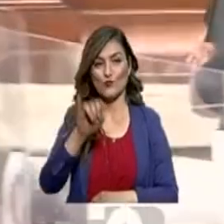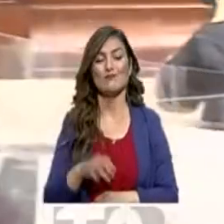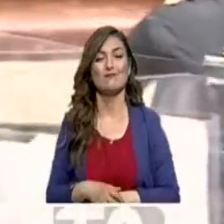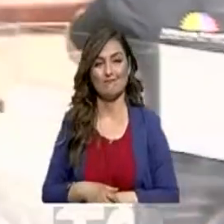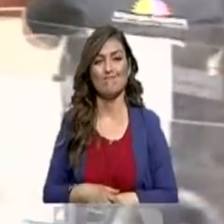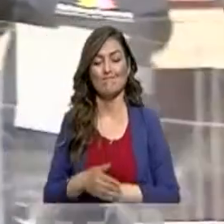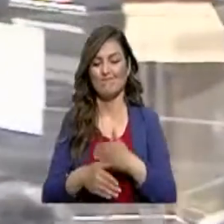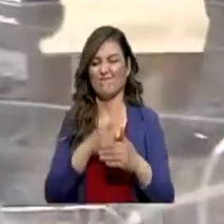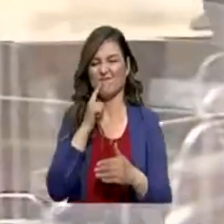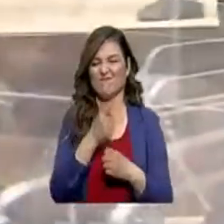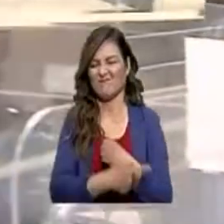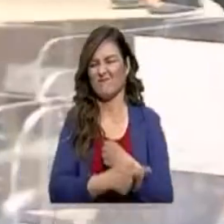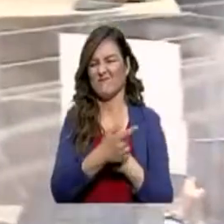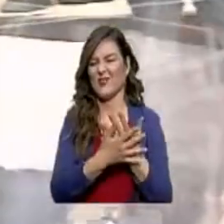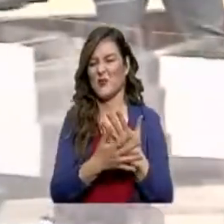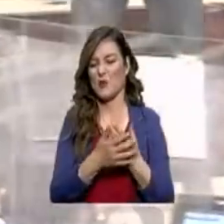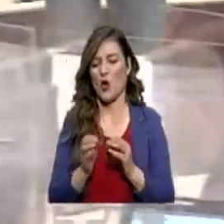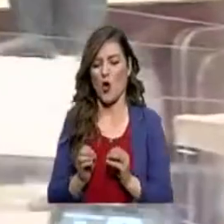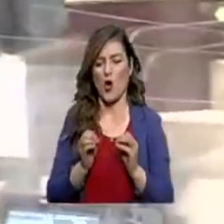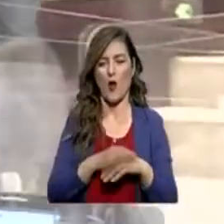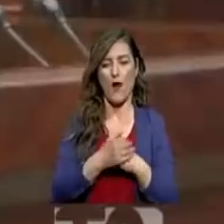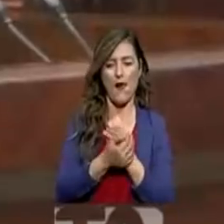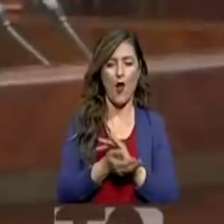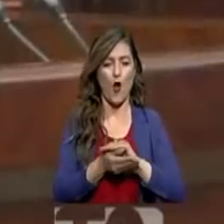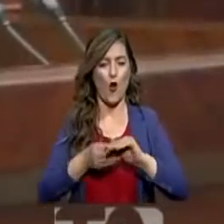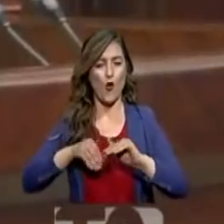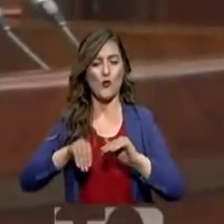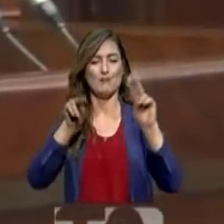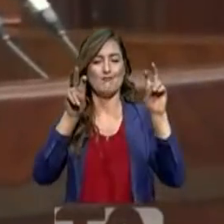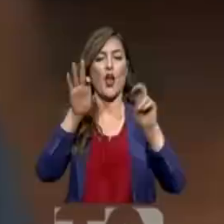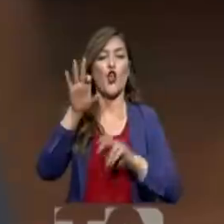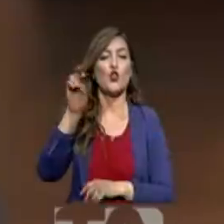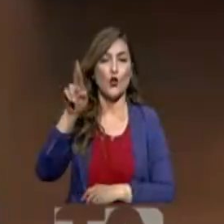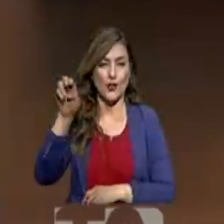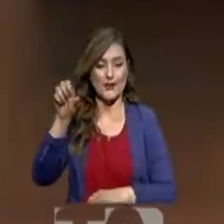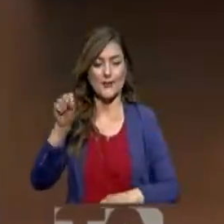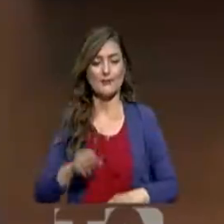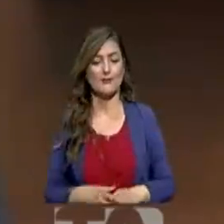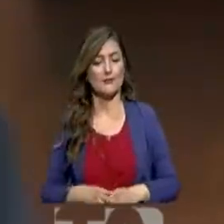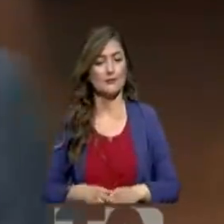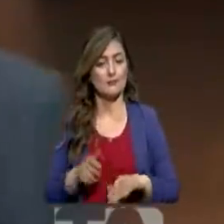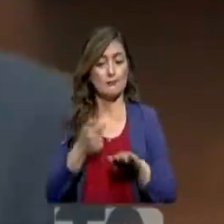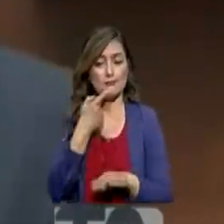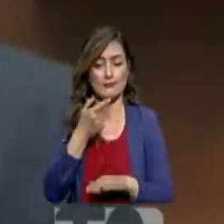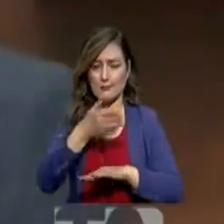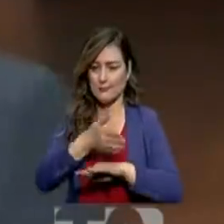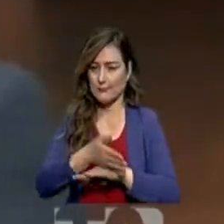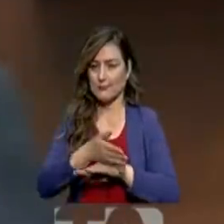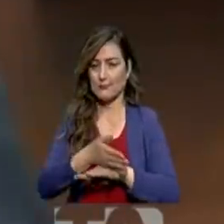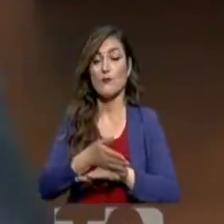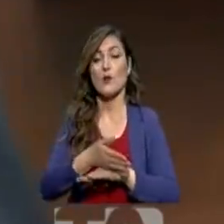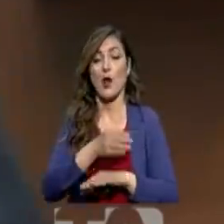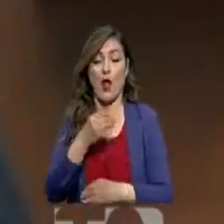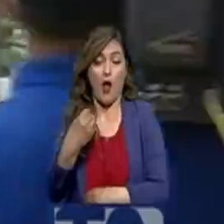afronta otro proceso por delincuencia organizada, en el llamado caso Las Torres. Su abogado ha dicho que se pronunciarán una vez que